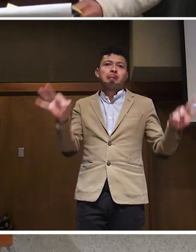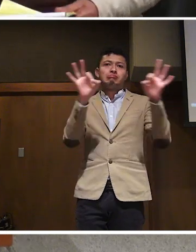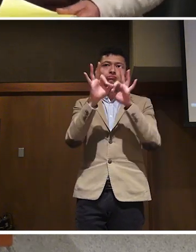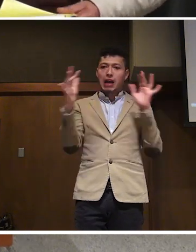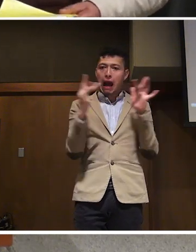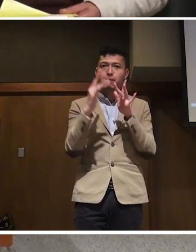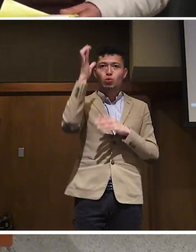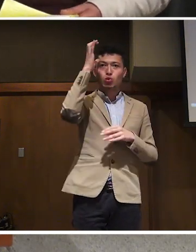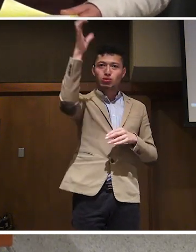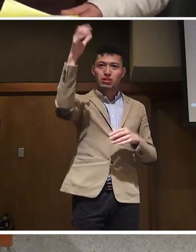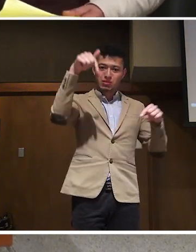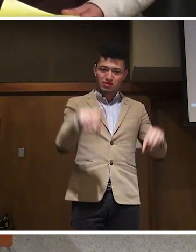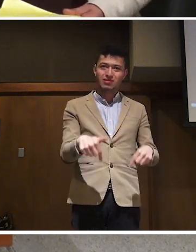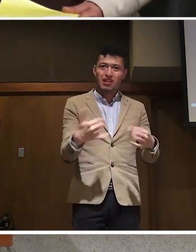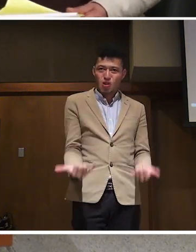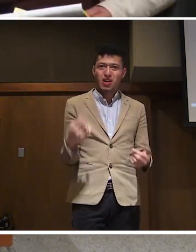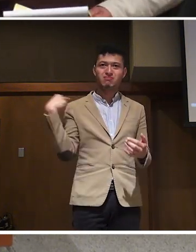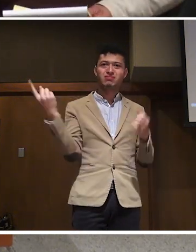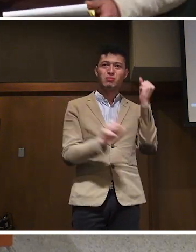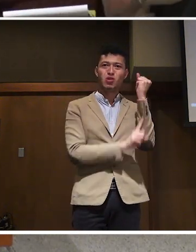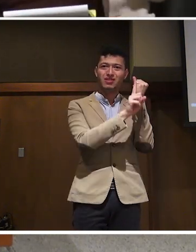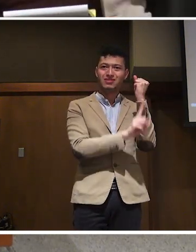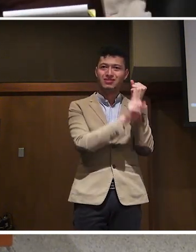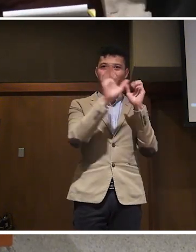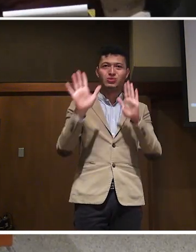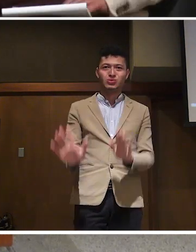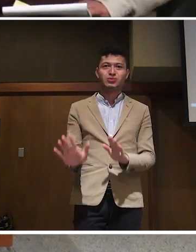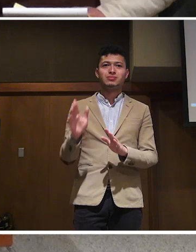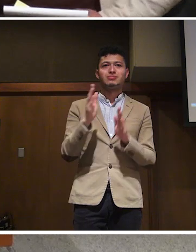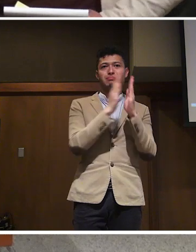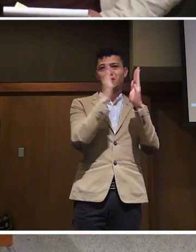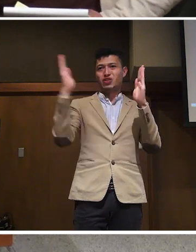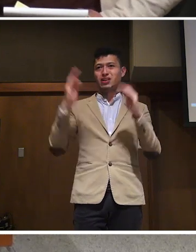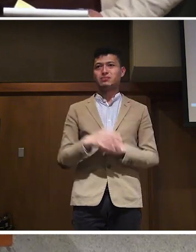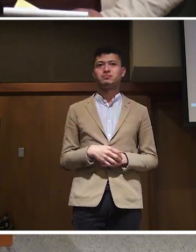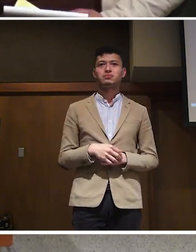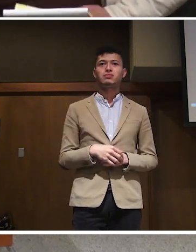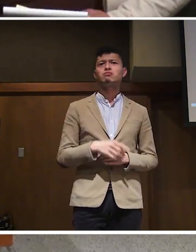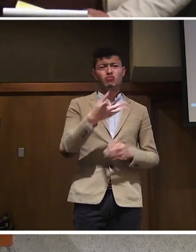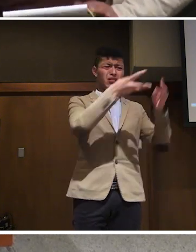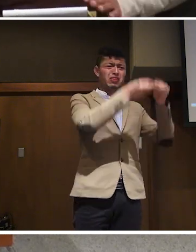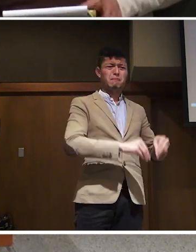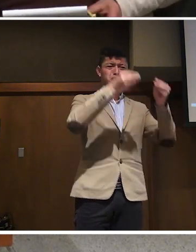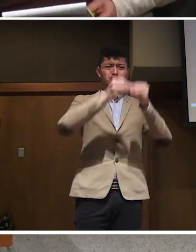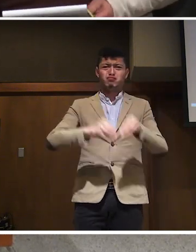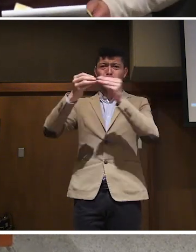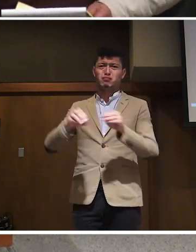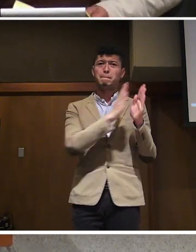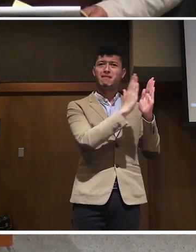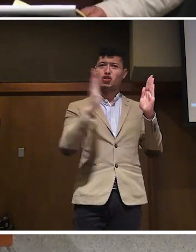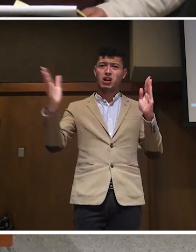el concepto moderno de biblioteca. Y desde luego hay muchas tipologías de bibliotecas. Uno,